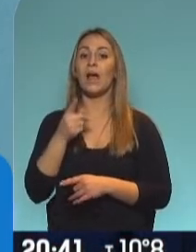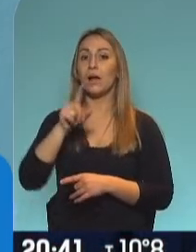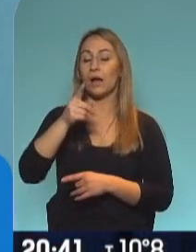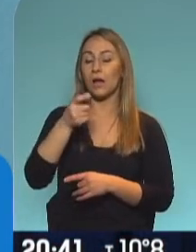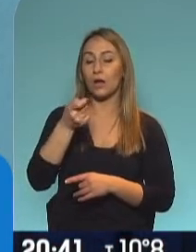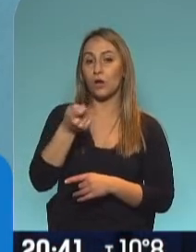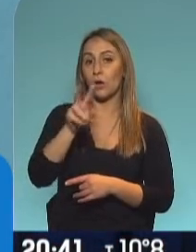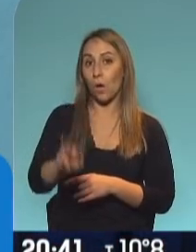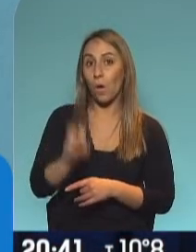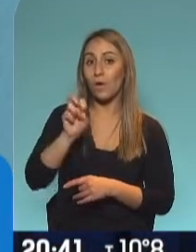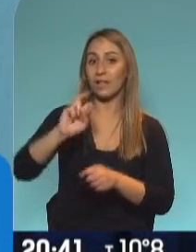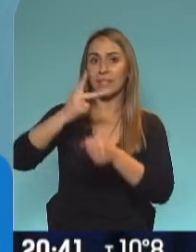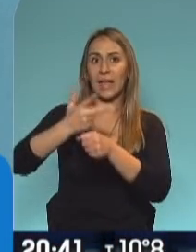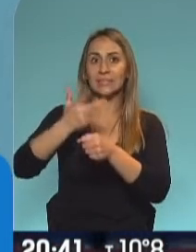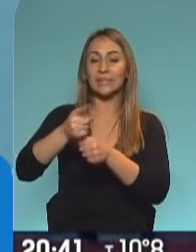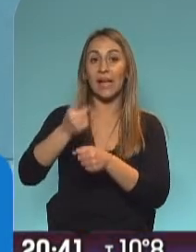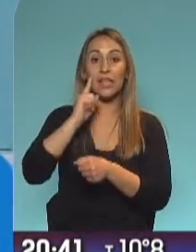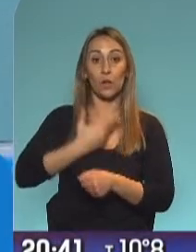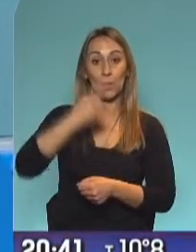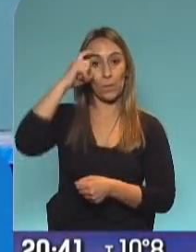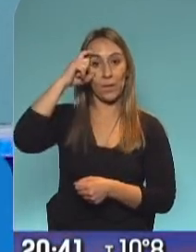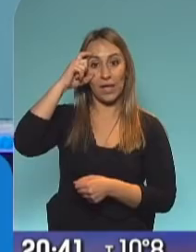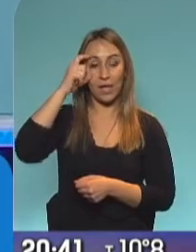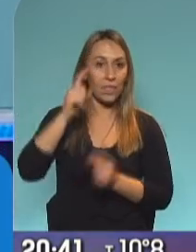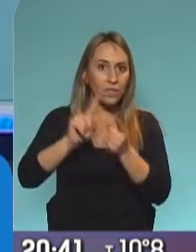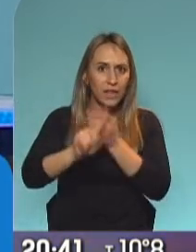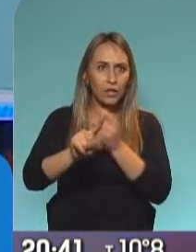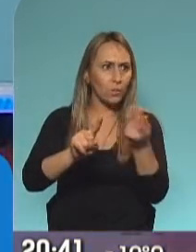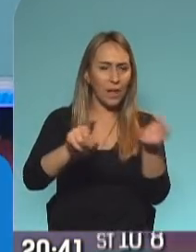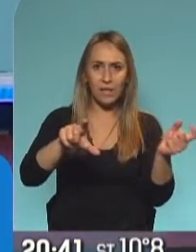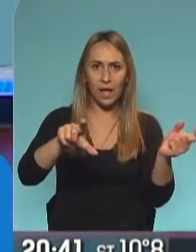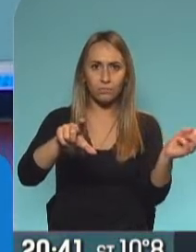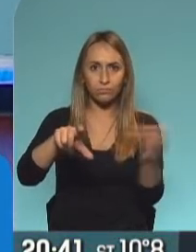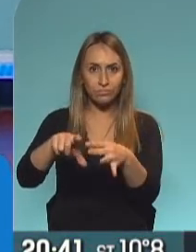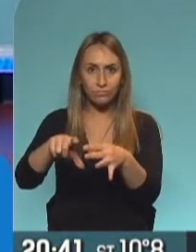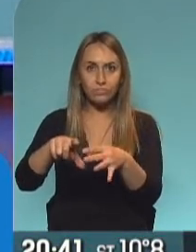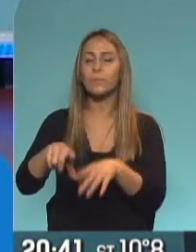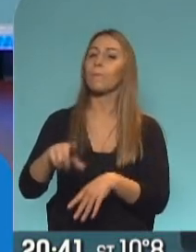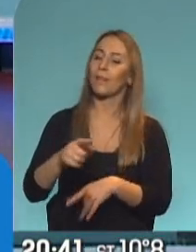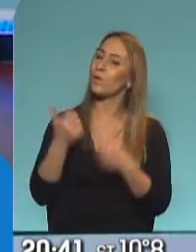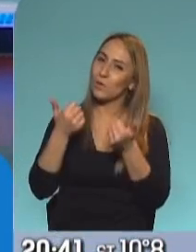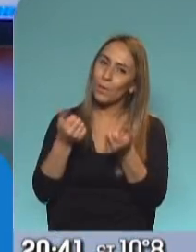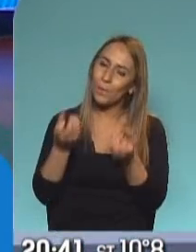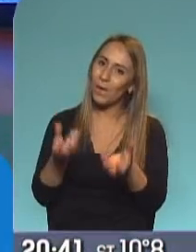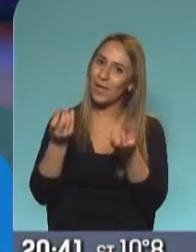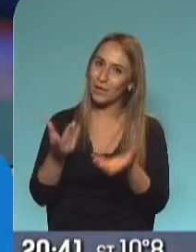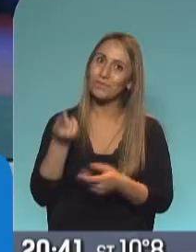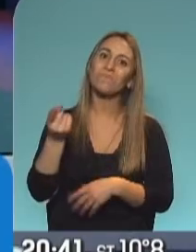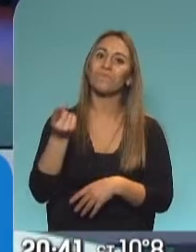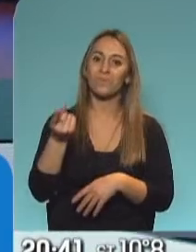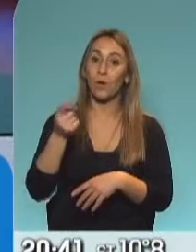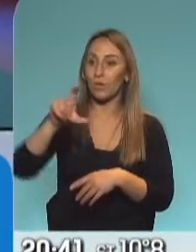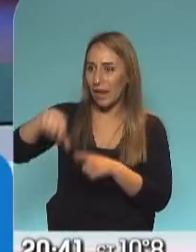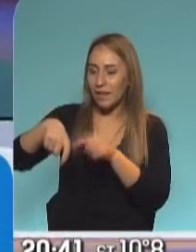directamente? Bueno. Respuesta para Carolina. Qué bueno, Carolina, que tenés tu tarjeta. La verdad es que cuando empezamos a pensar